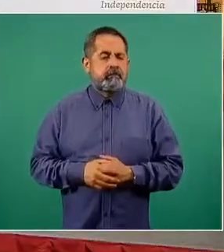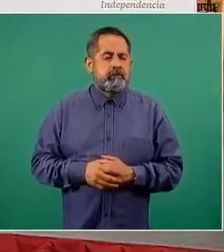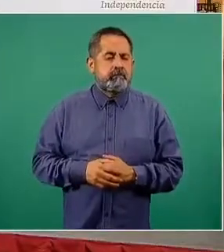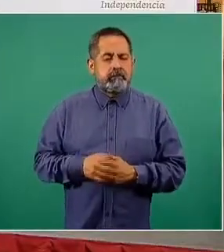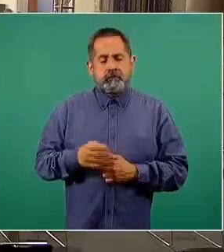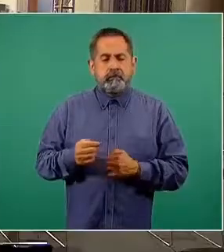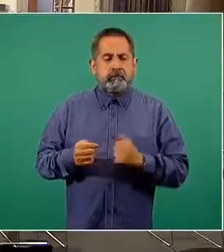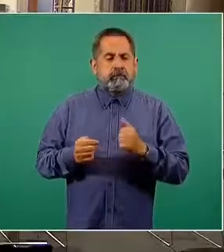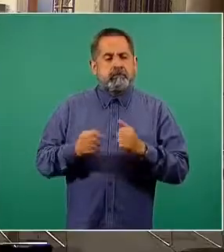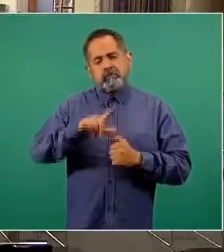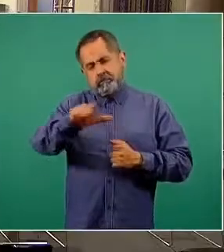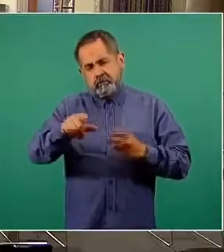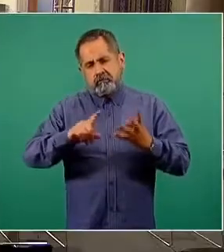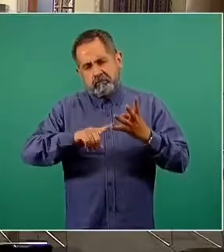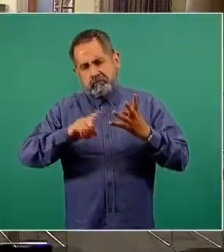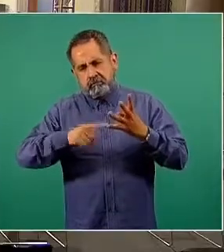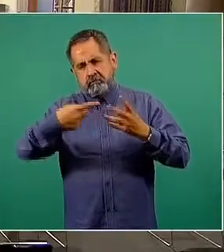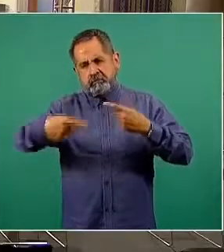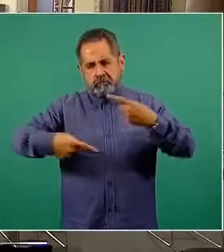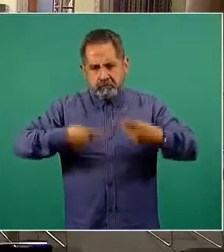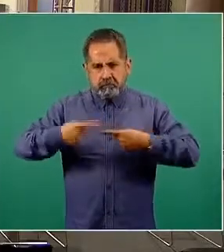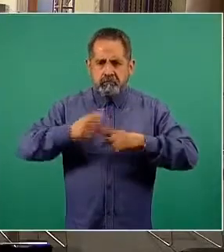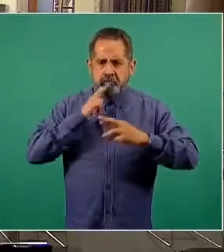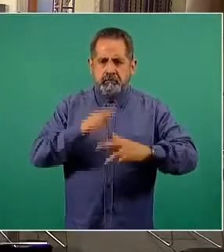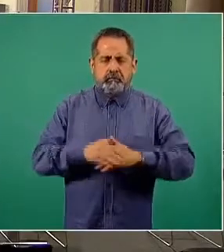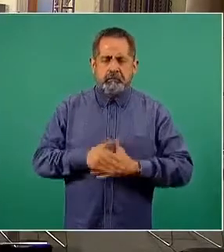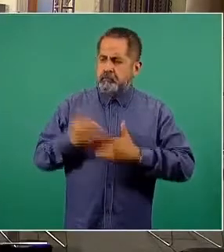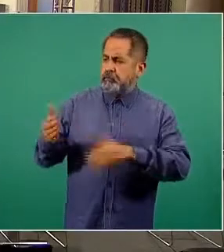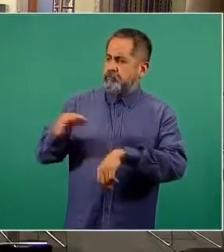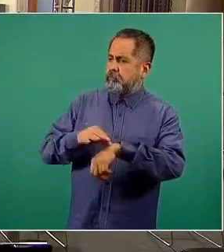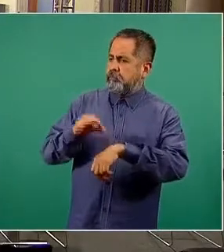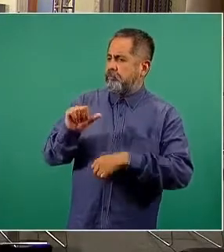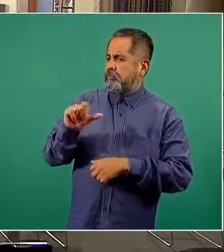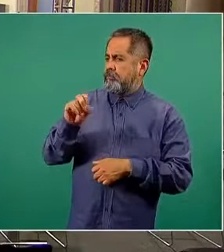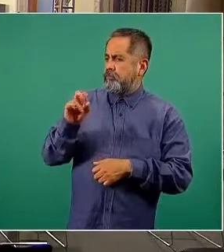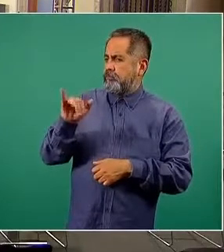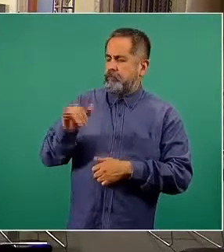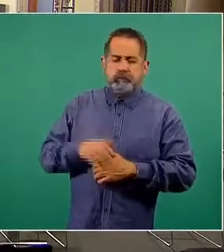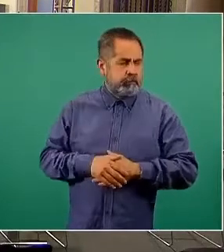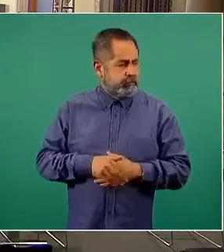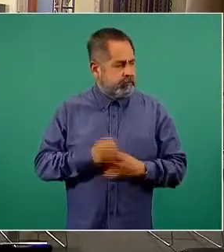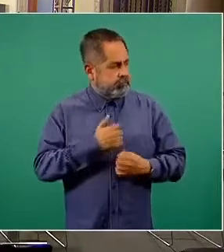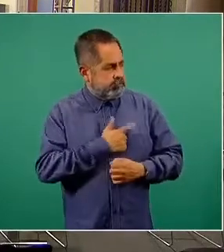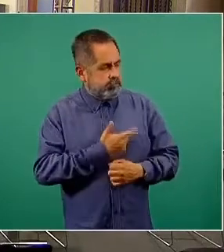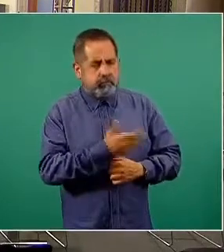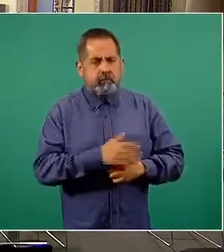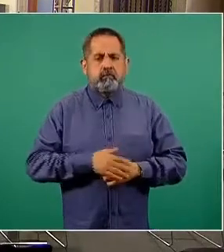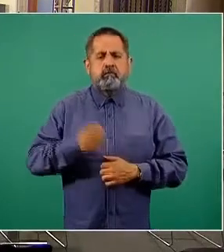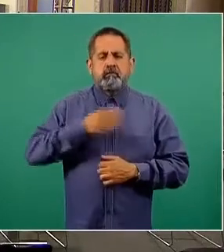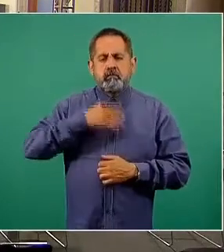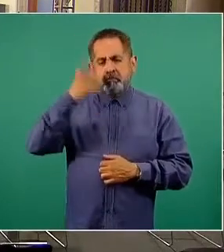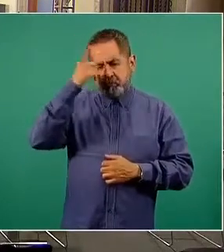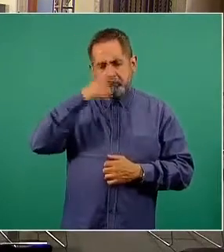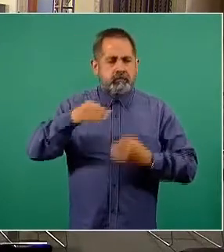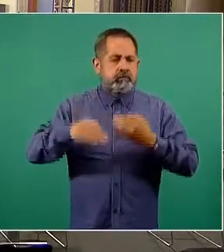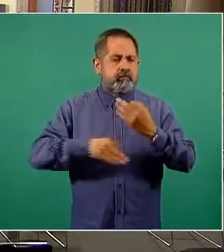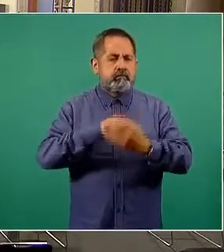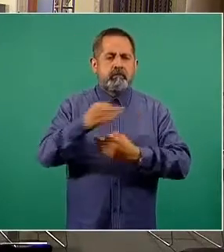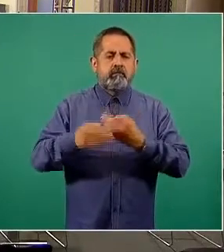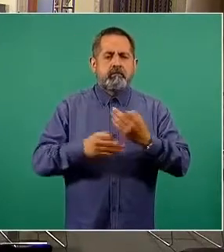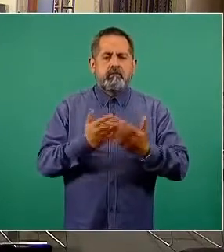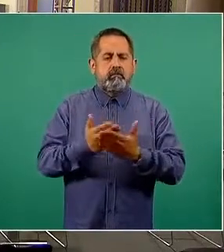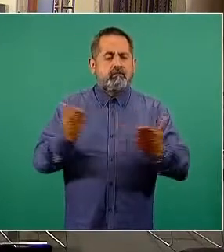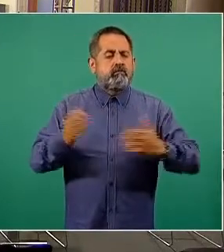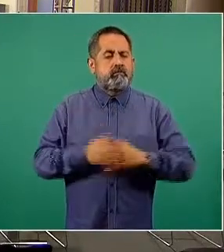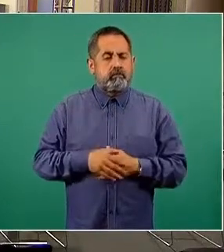por supuesto, abrimos a preguntas y respuestas. Doctora Alomía, si es tan amable. Con mucho gusto, señor secretario. Muy buenas noches a todas y